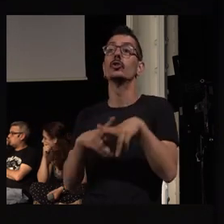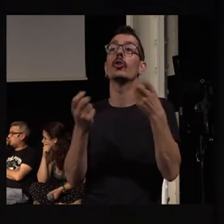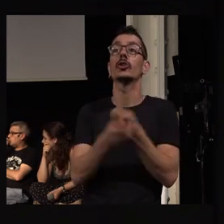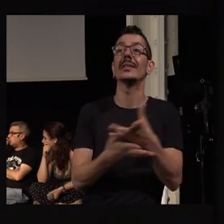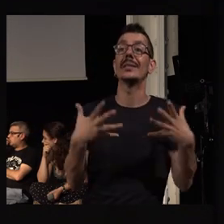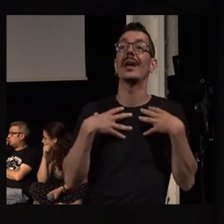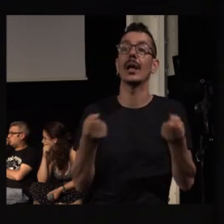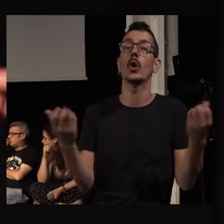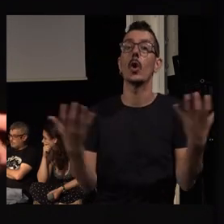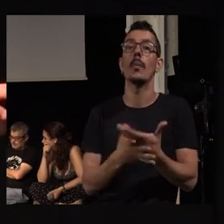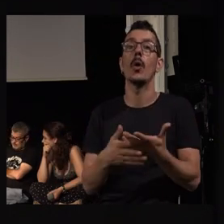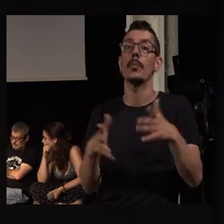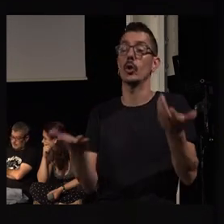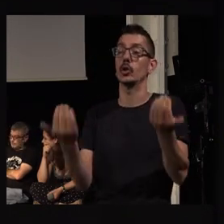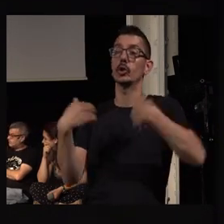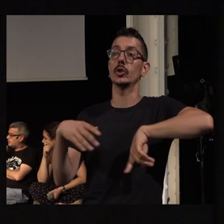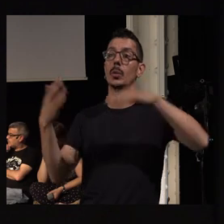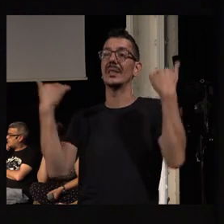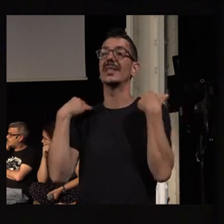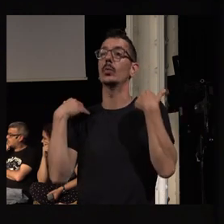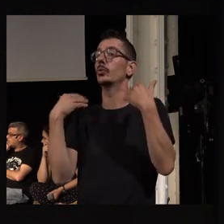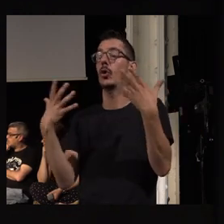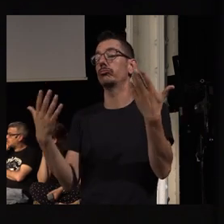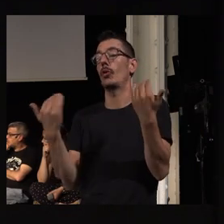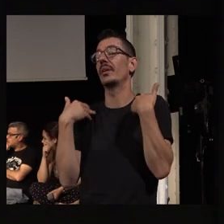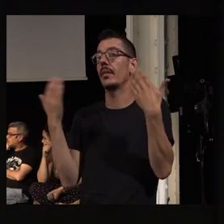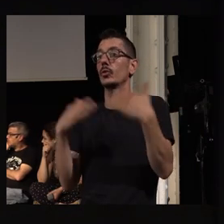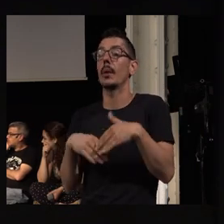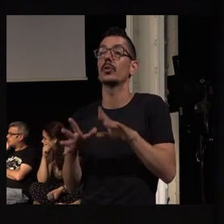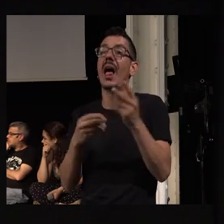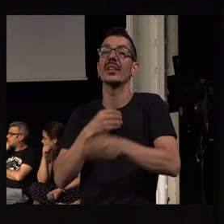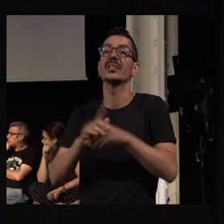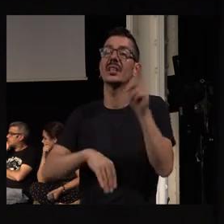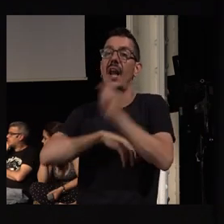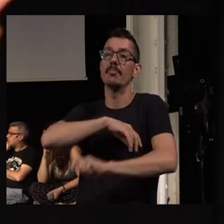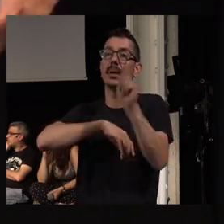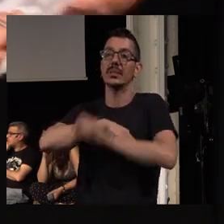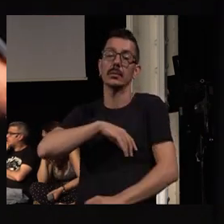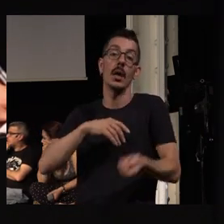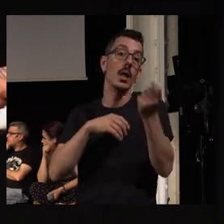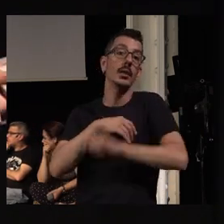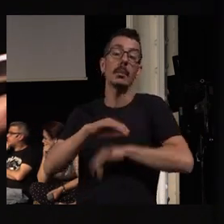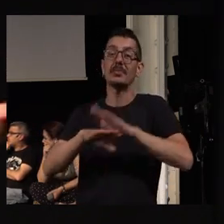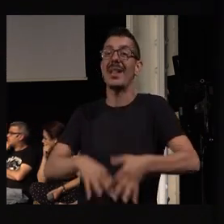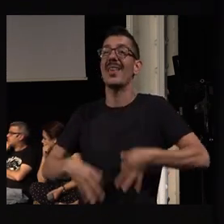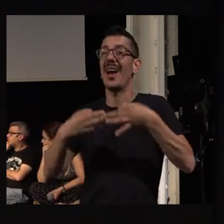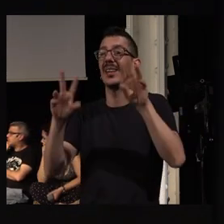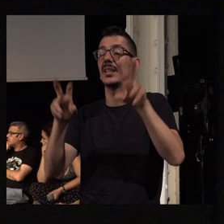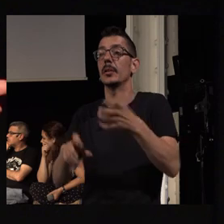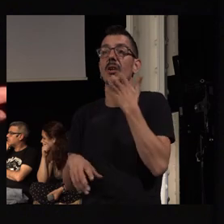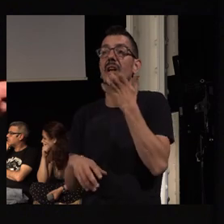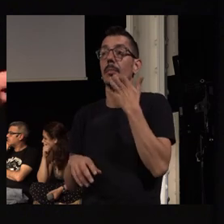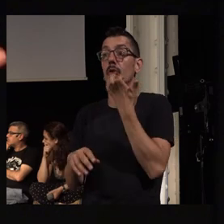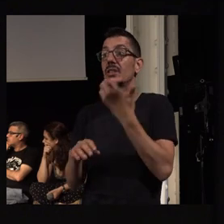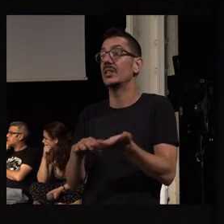pero si no, en salud no tenemos competencias. Entonces, ¿cómo haces las trampas? Porque al final son trampas para poder llegar a cosas que no